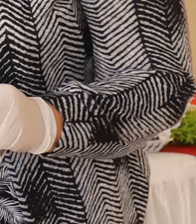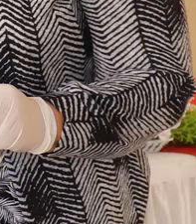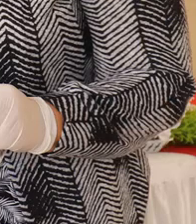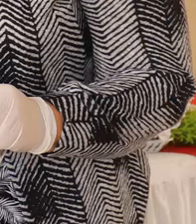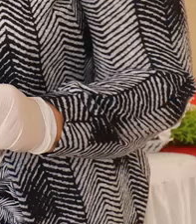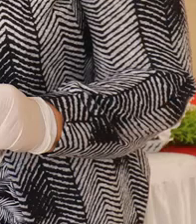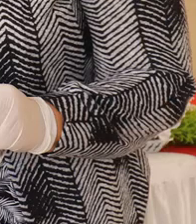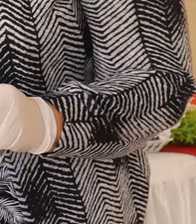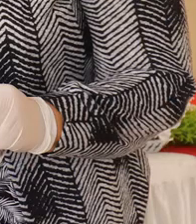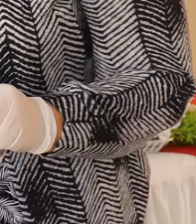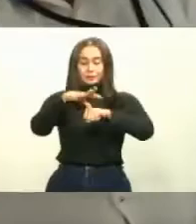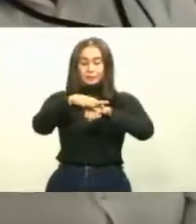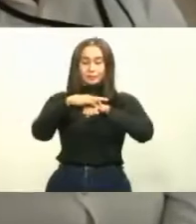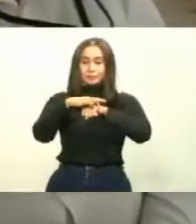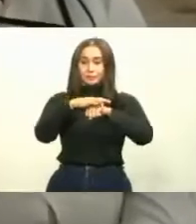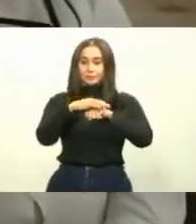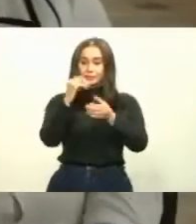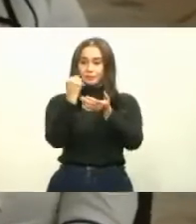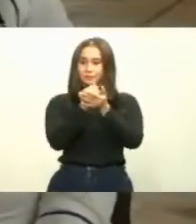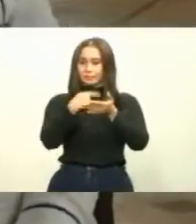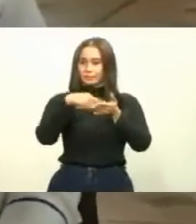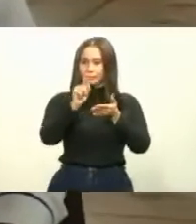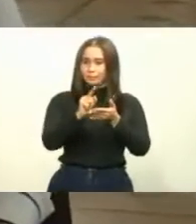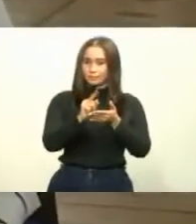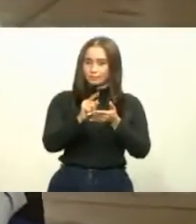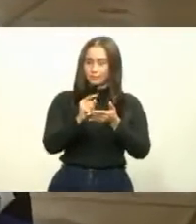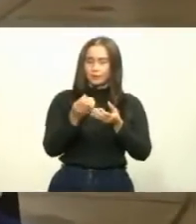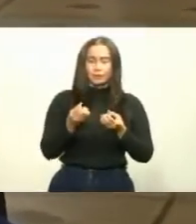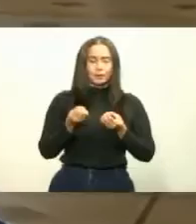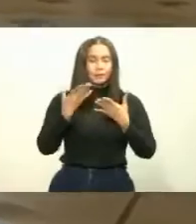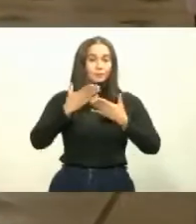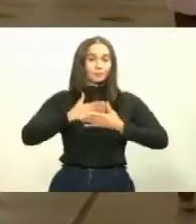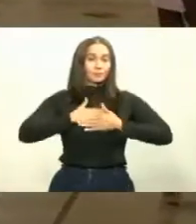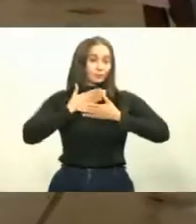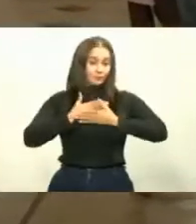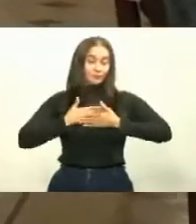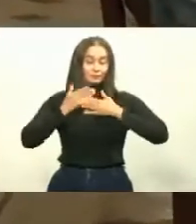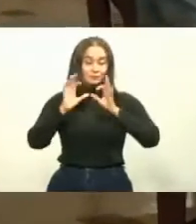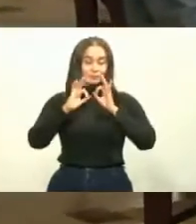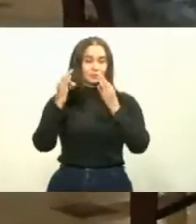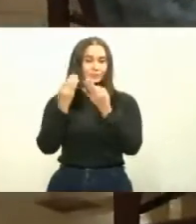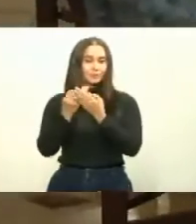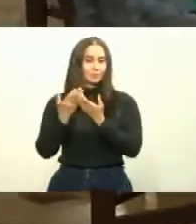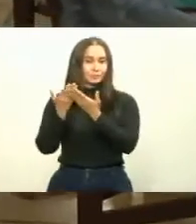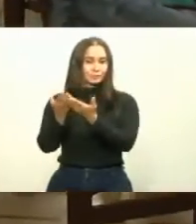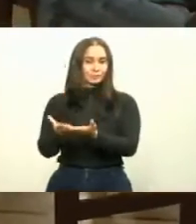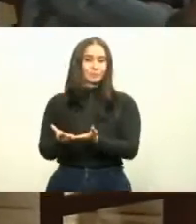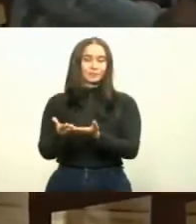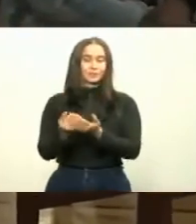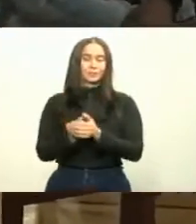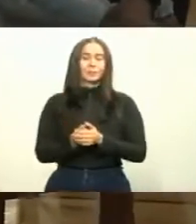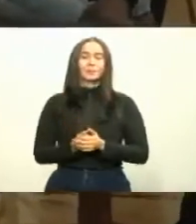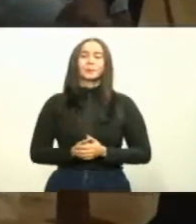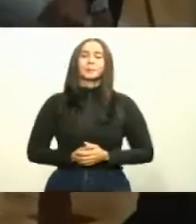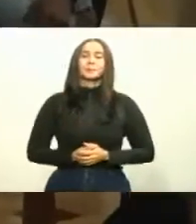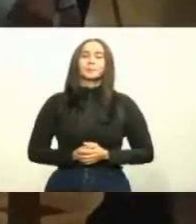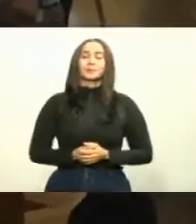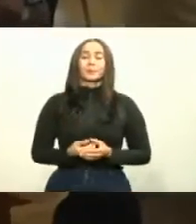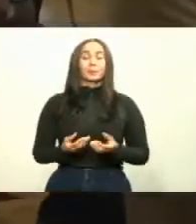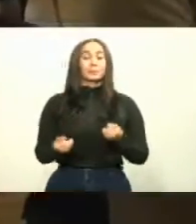familia dominicana. Se llena de alegría, de satisfacción y de mayor